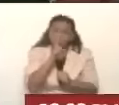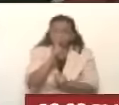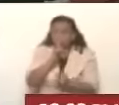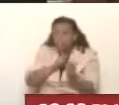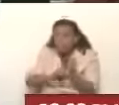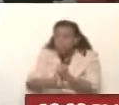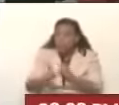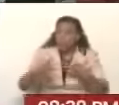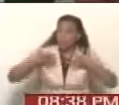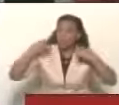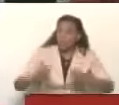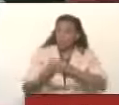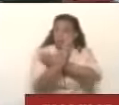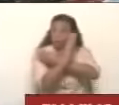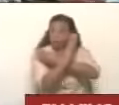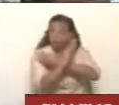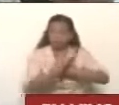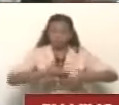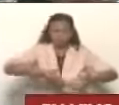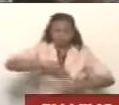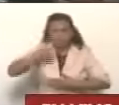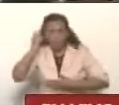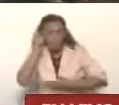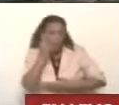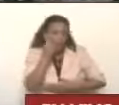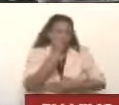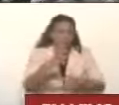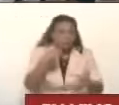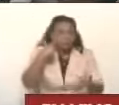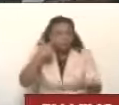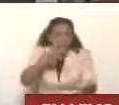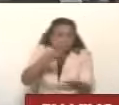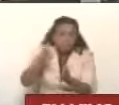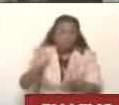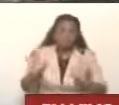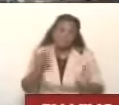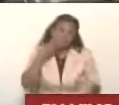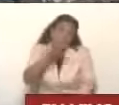por la seguridad, porque me están cazando y no soy conejo.